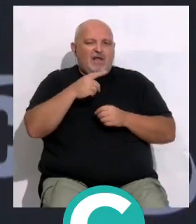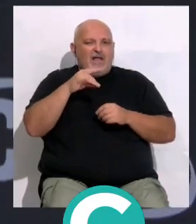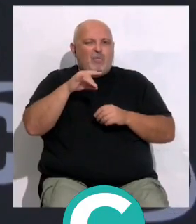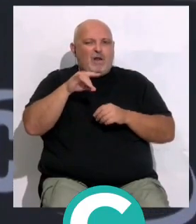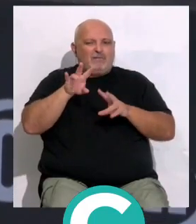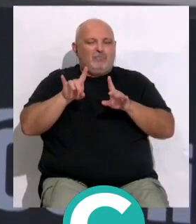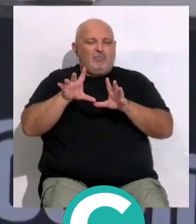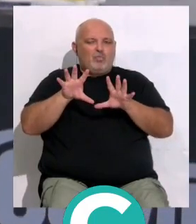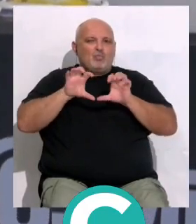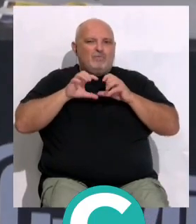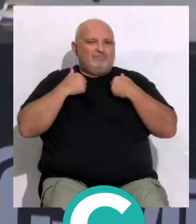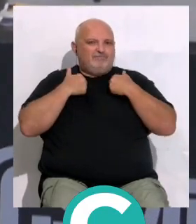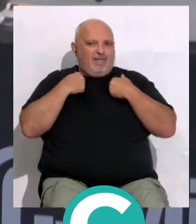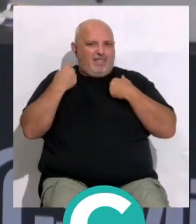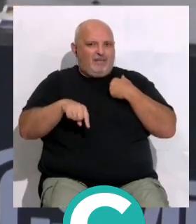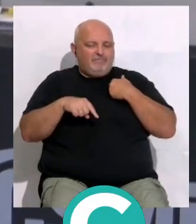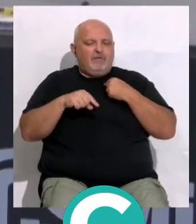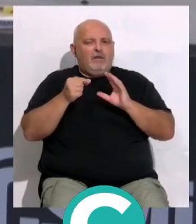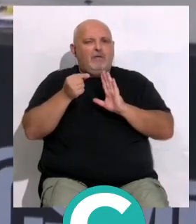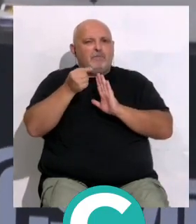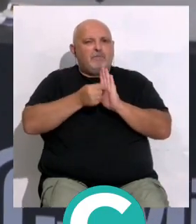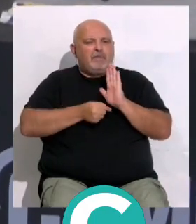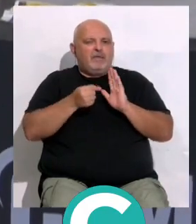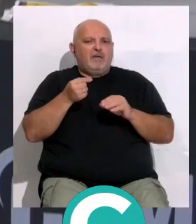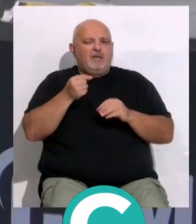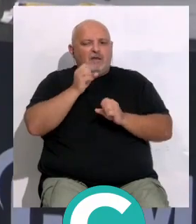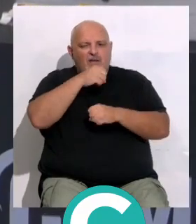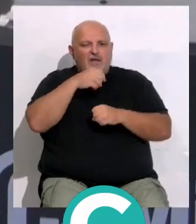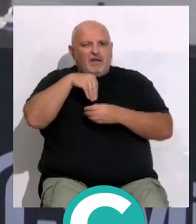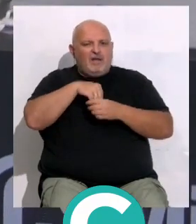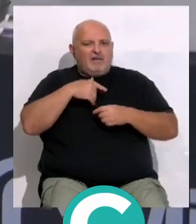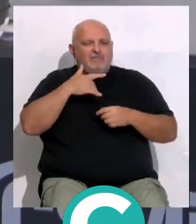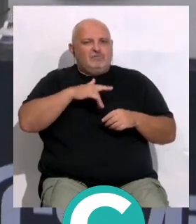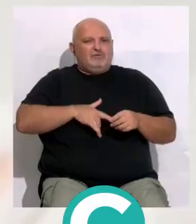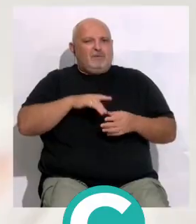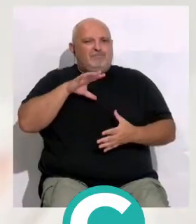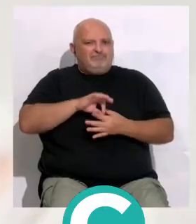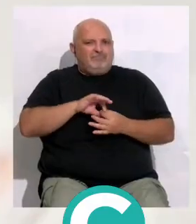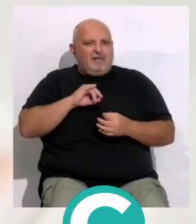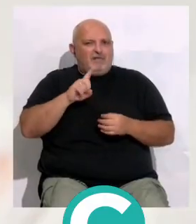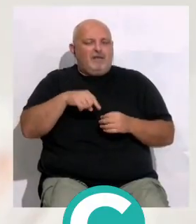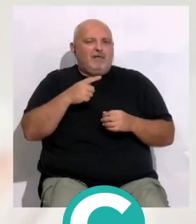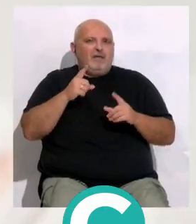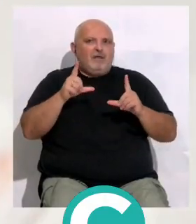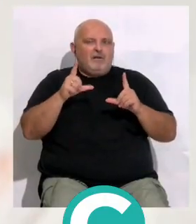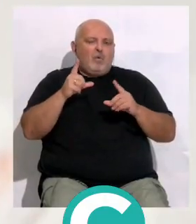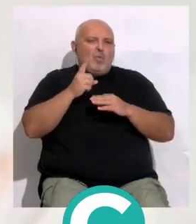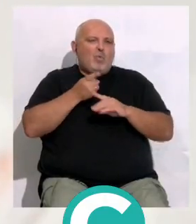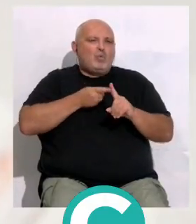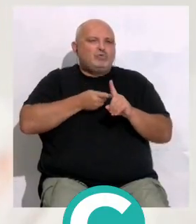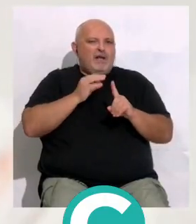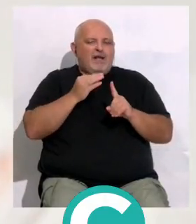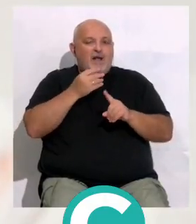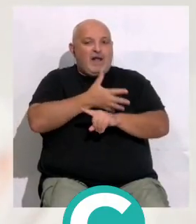glucosa. Los investigadores miden además la microbiota intestinal, con protagonismo también en la utilización